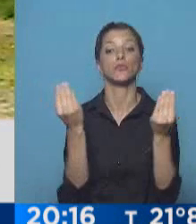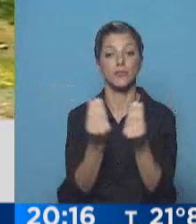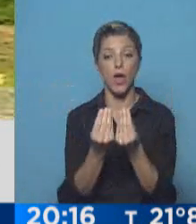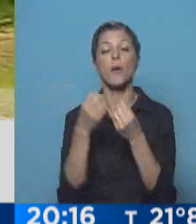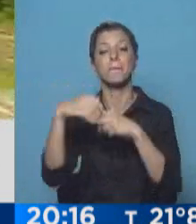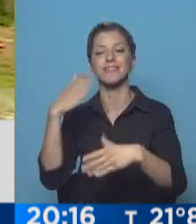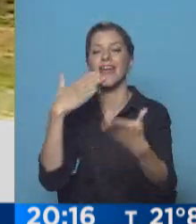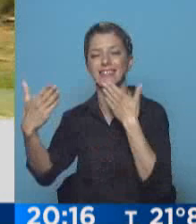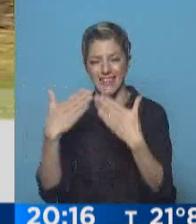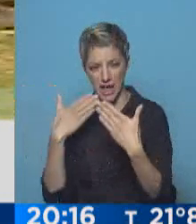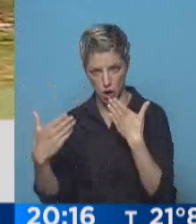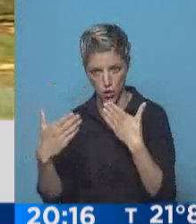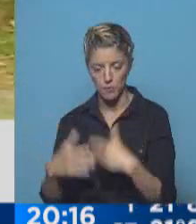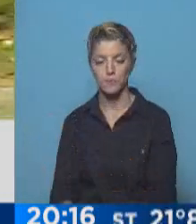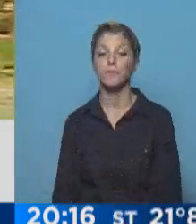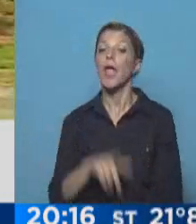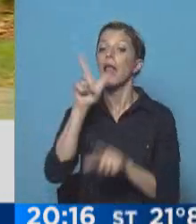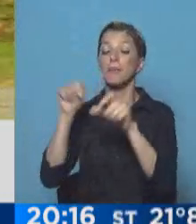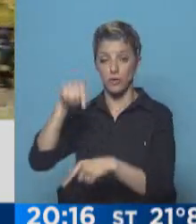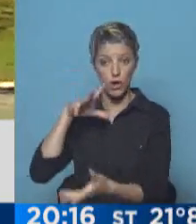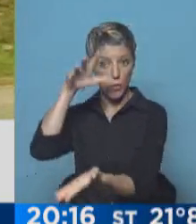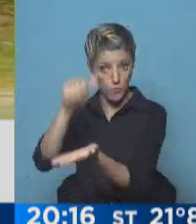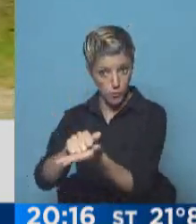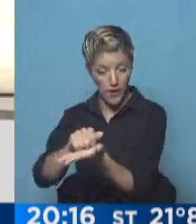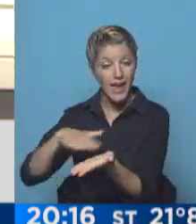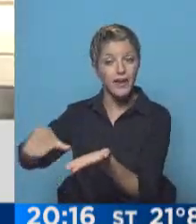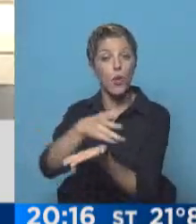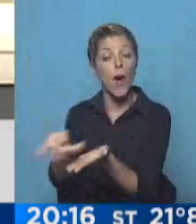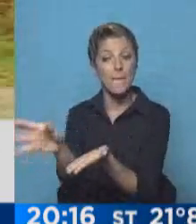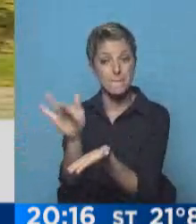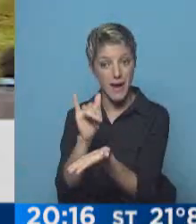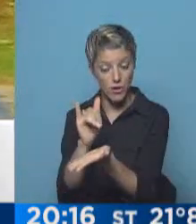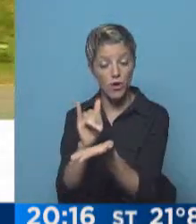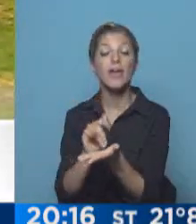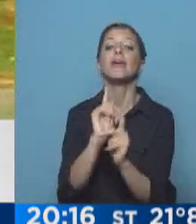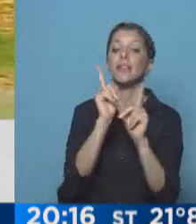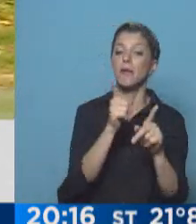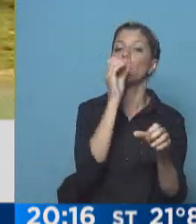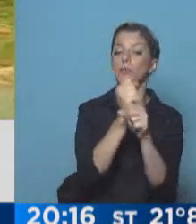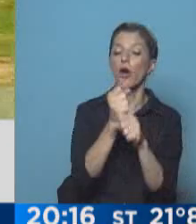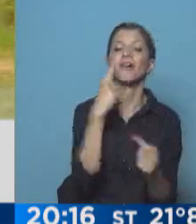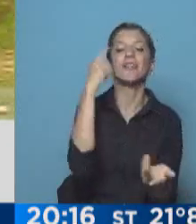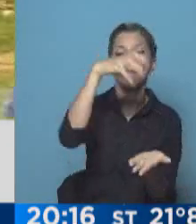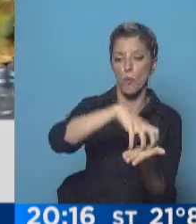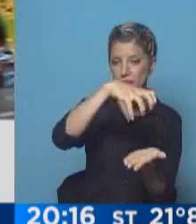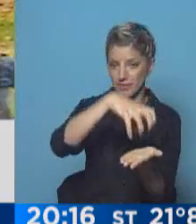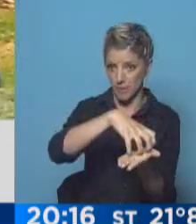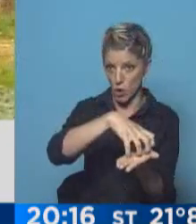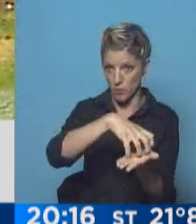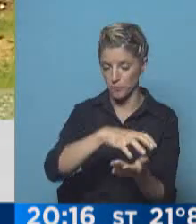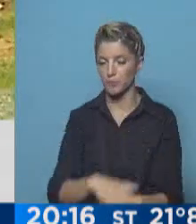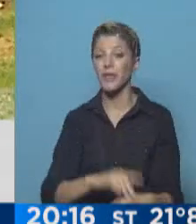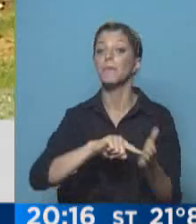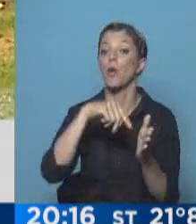diálogo entre las personas que acampan en este predio ubicado en la localidad de Merlo y los funcionarios municipales y provinciales. El